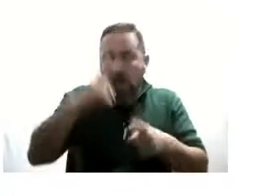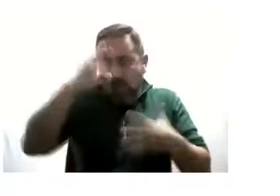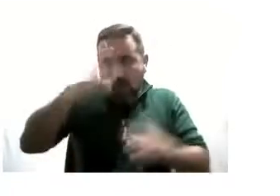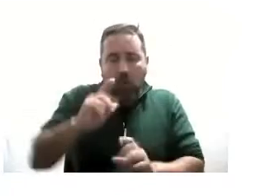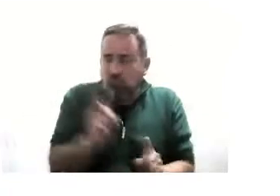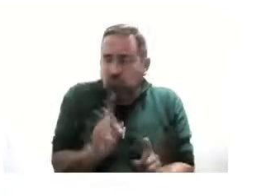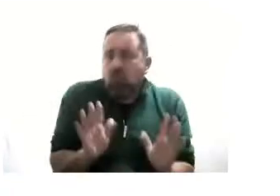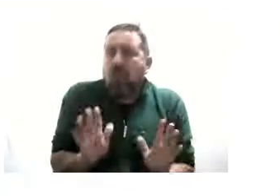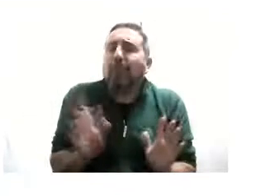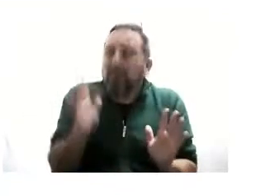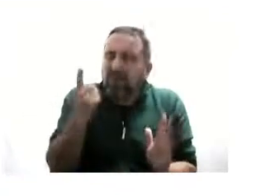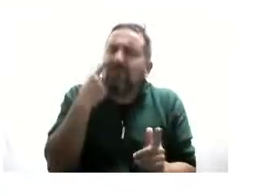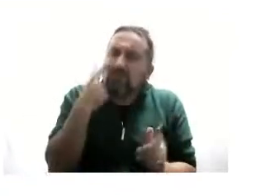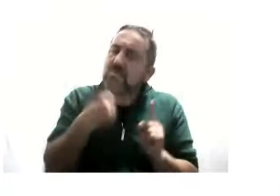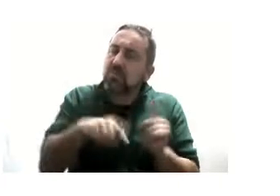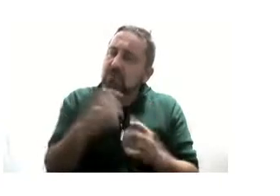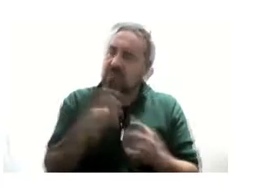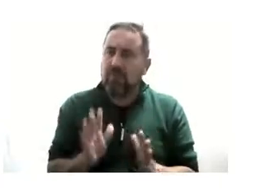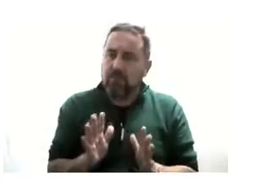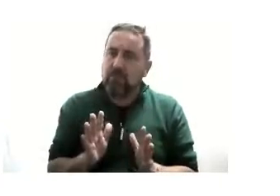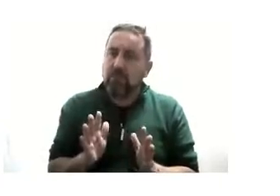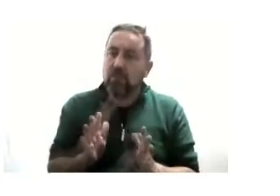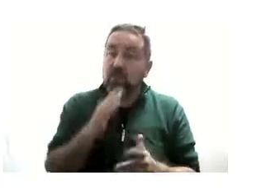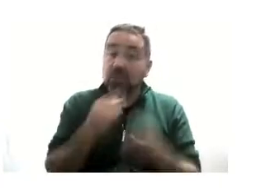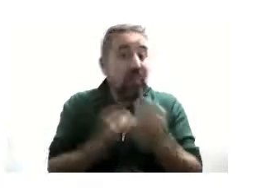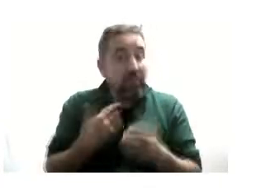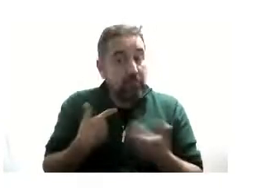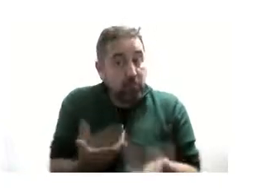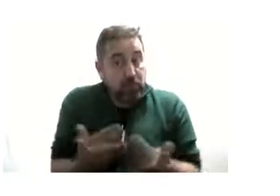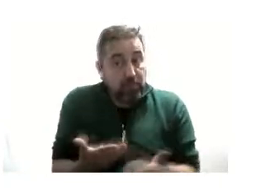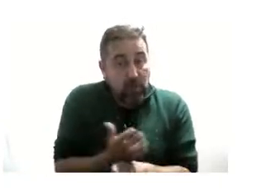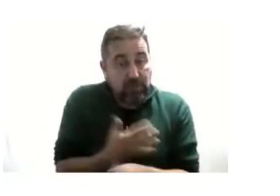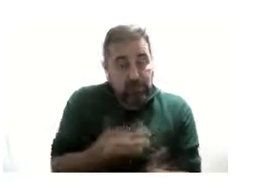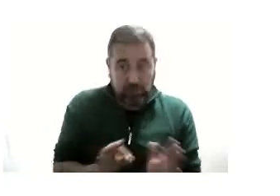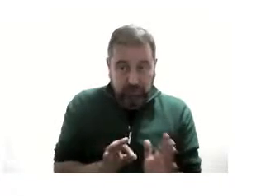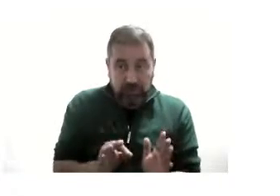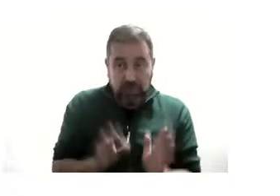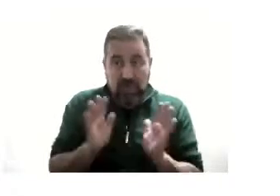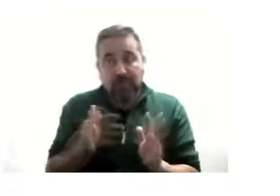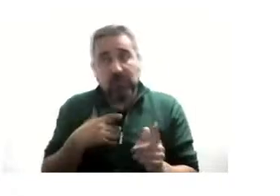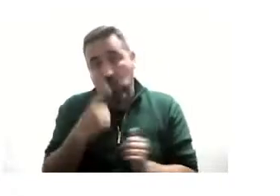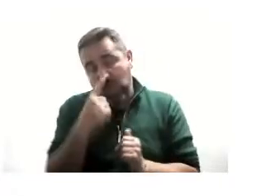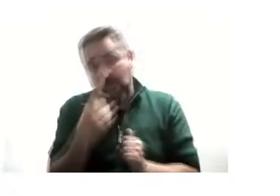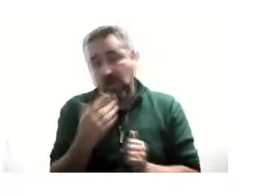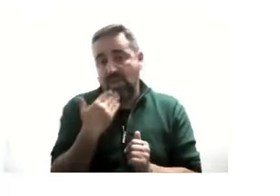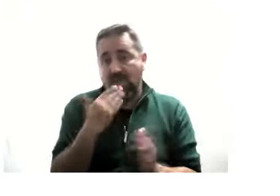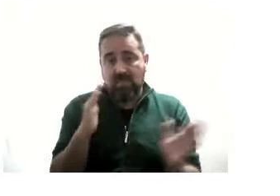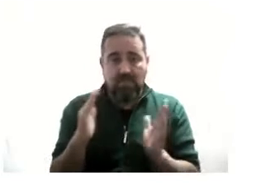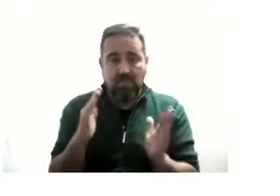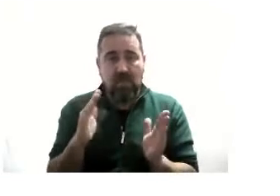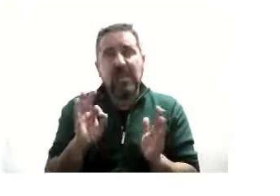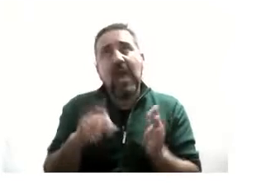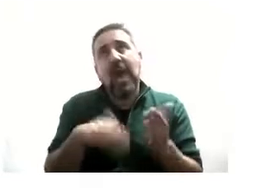debemos tener en cuenta eso, que el implante debe hacerse lo antes posible. Lo razonable es hacerlo en torno al año de edad y, bueno, hasta los 2